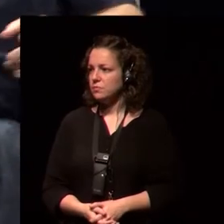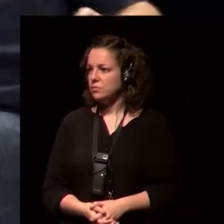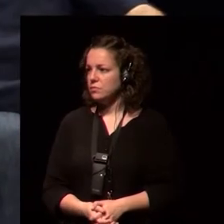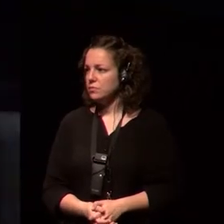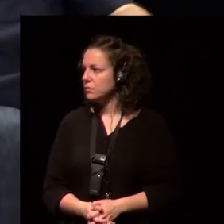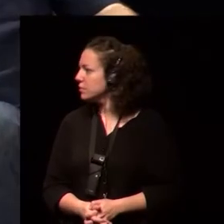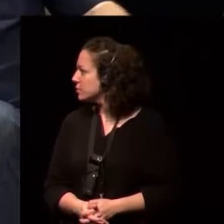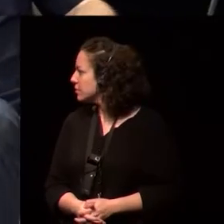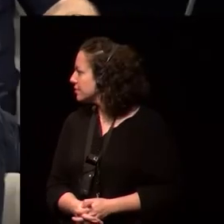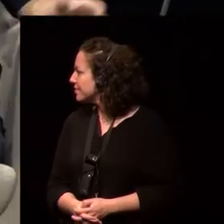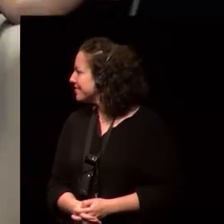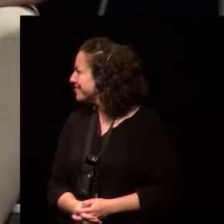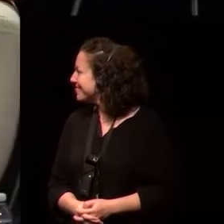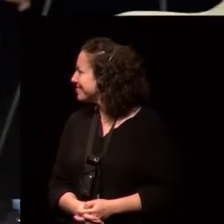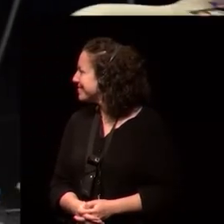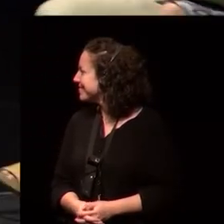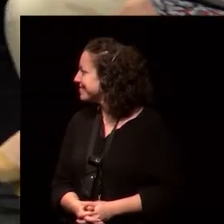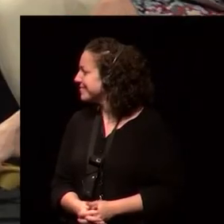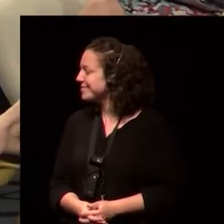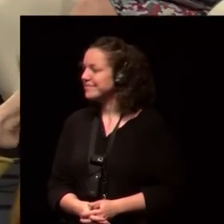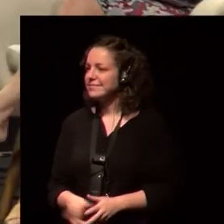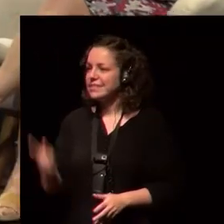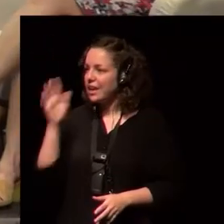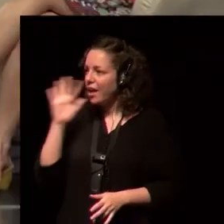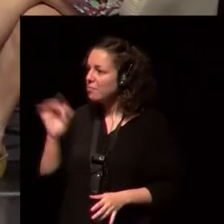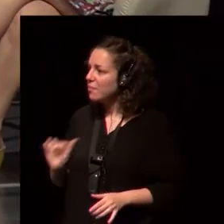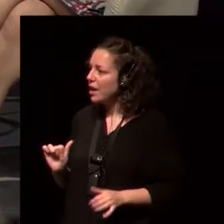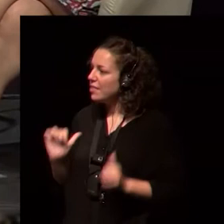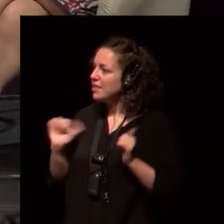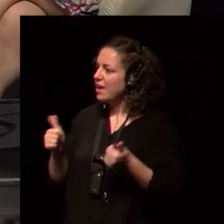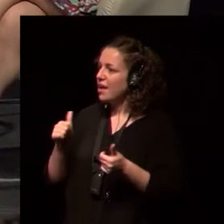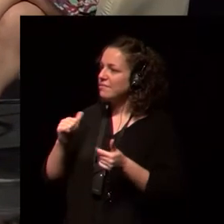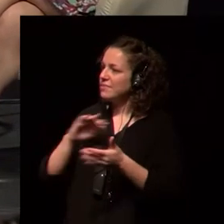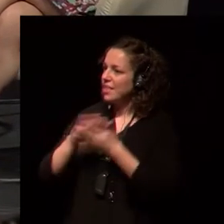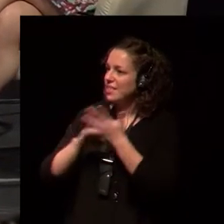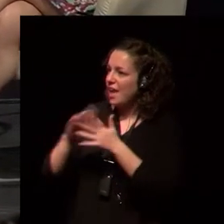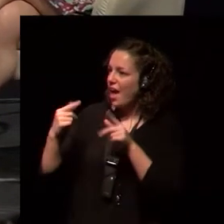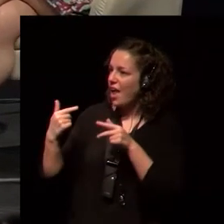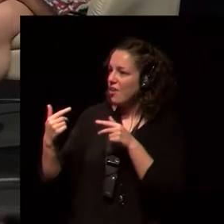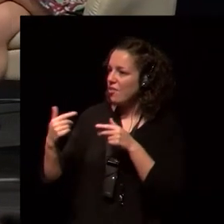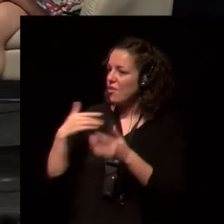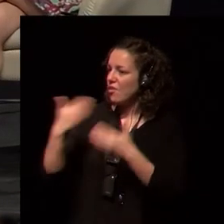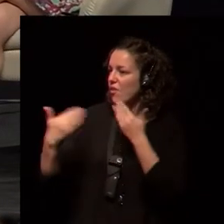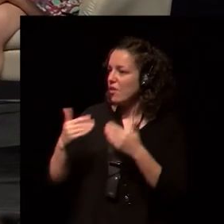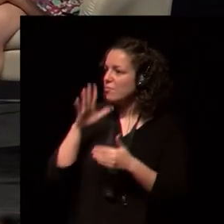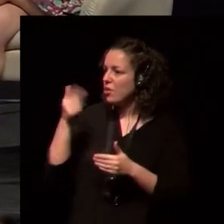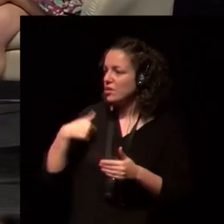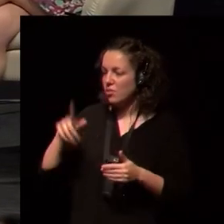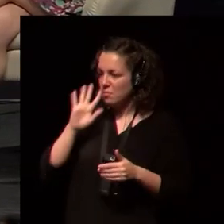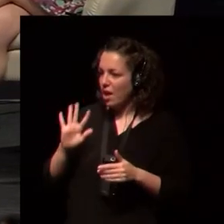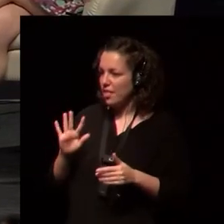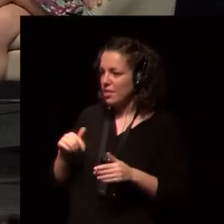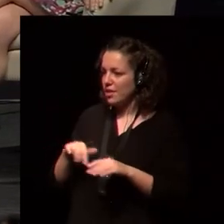It's incredible. ¿Os parece que abramos el diálogo? Yeah. Que esto se convierte mejor en un brasero, nos falta